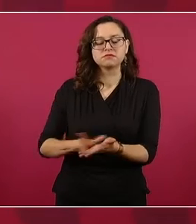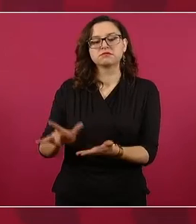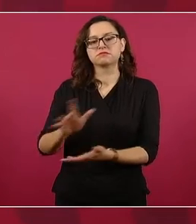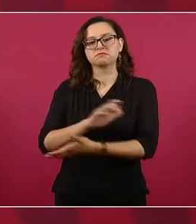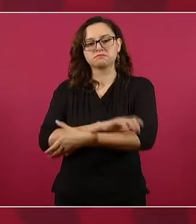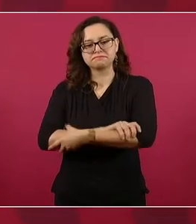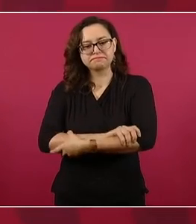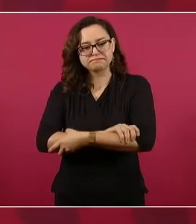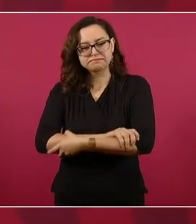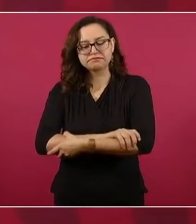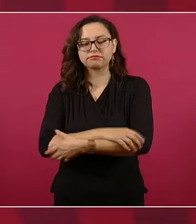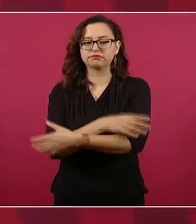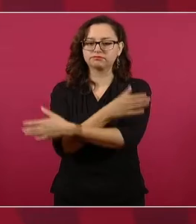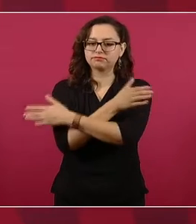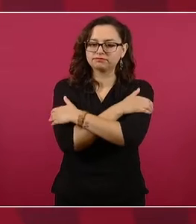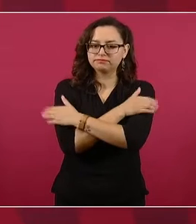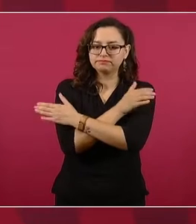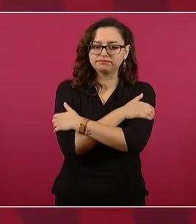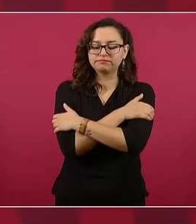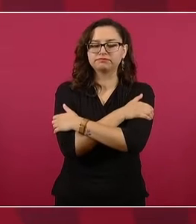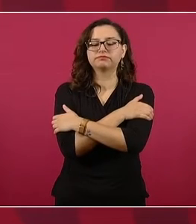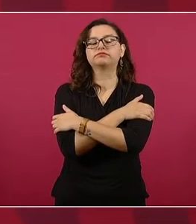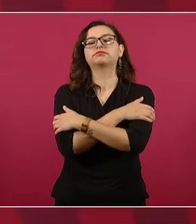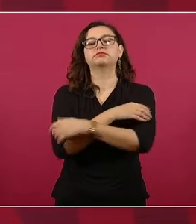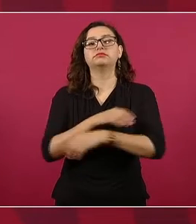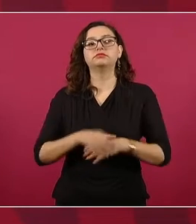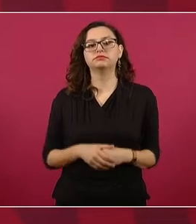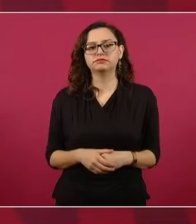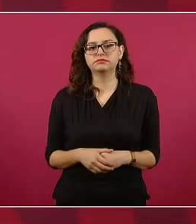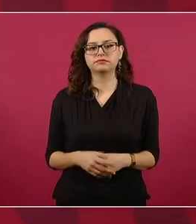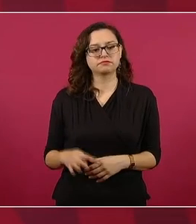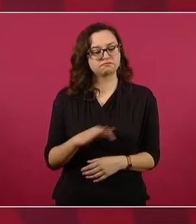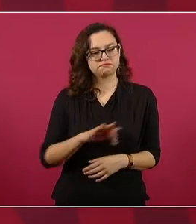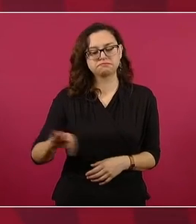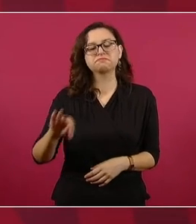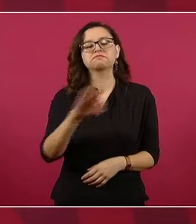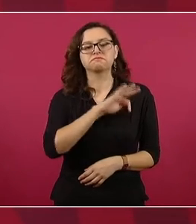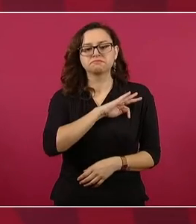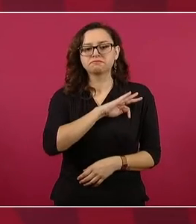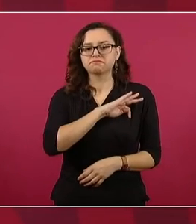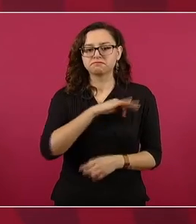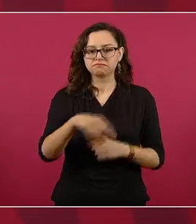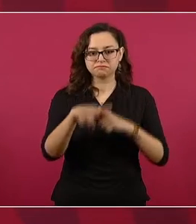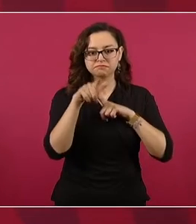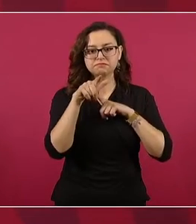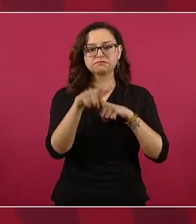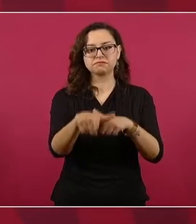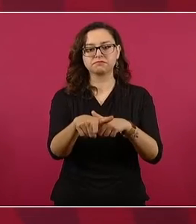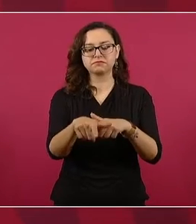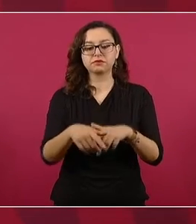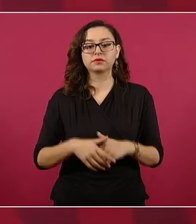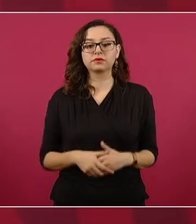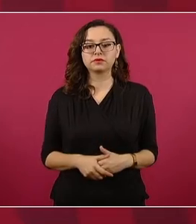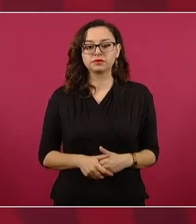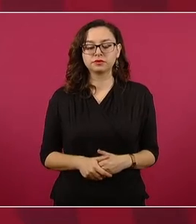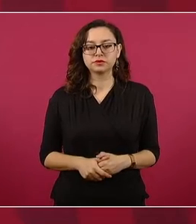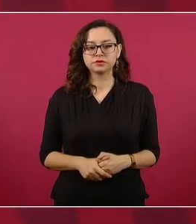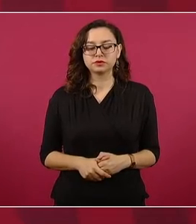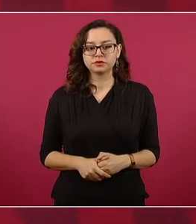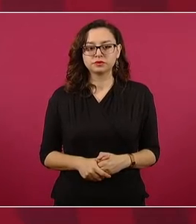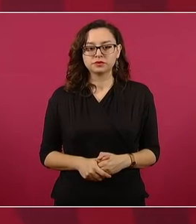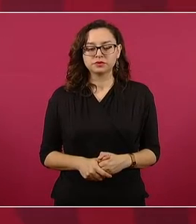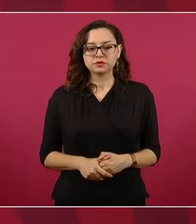nuestro abrazo a los familiares y que no perdamos la fe. Vamos a que